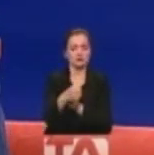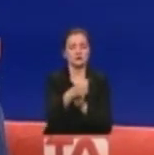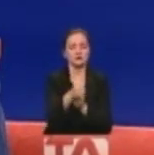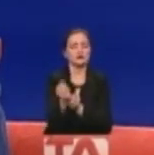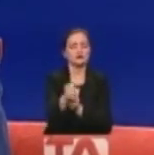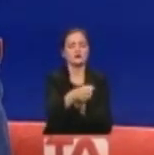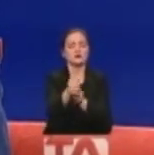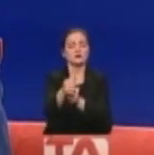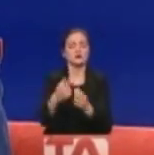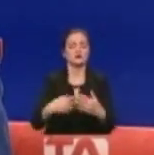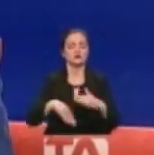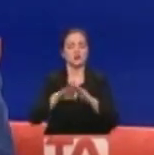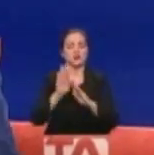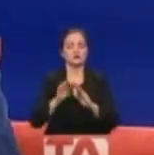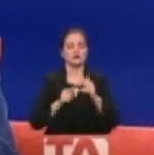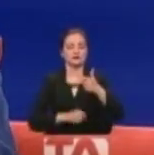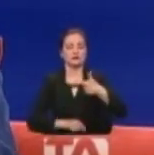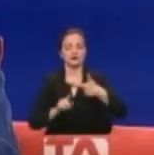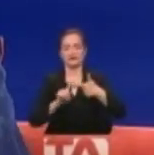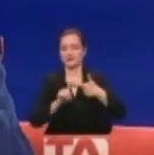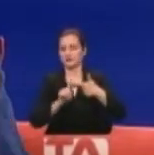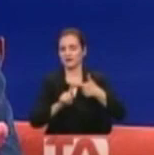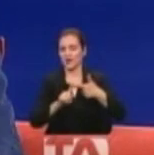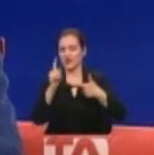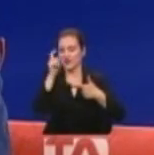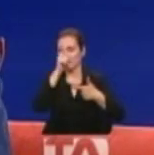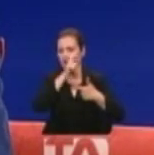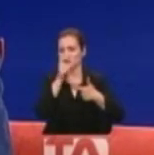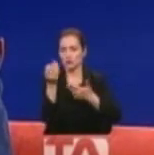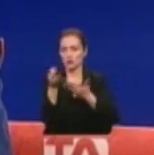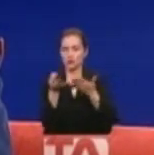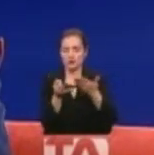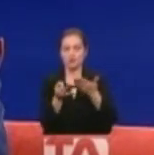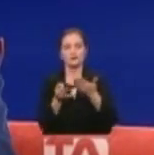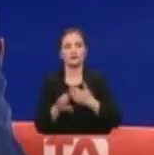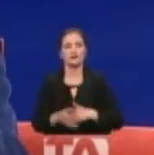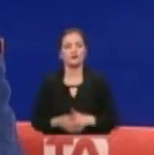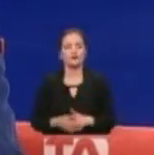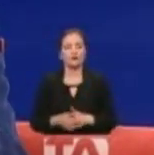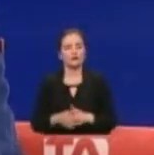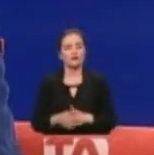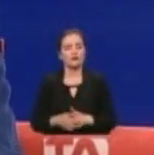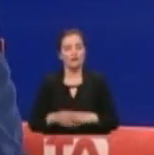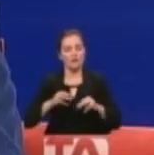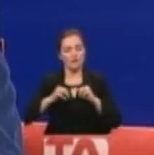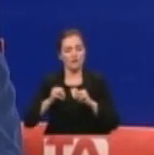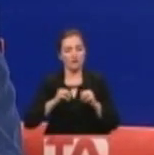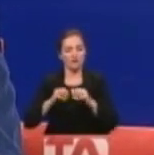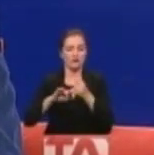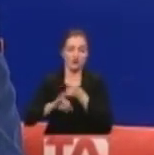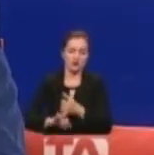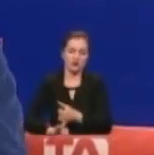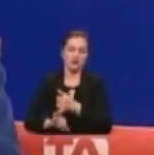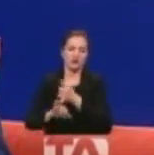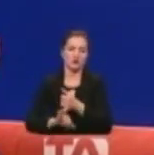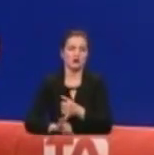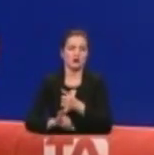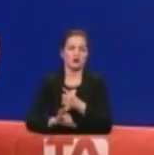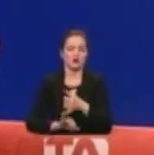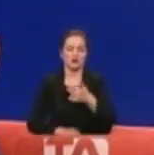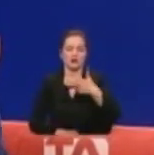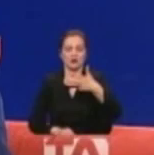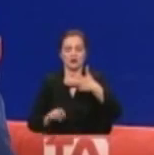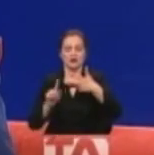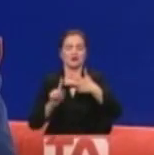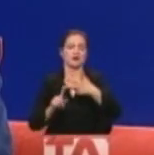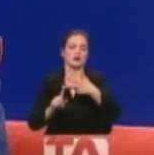Una segunda cosa que va a ser muy complicado es el presupuesto, justamente, que hay una metrodependencia respecto del presupuesto. Y la